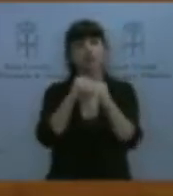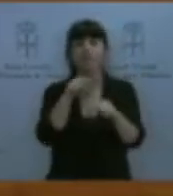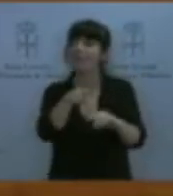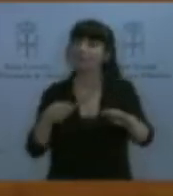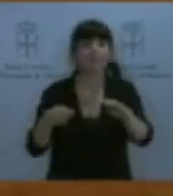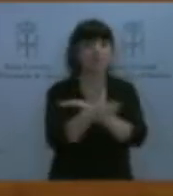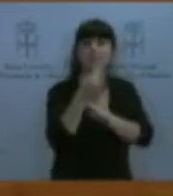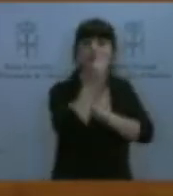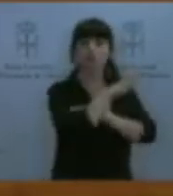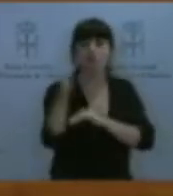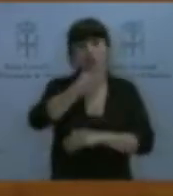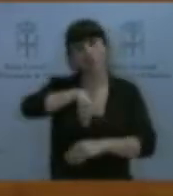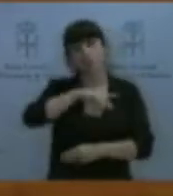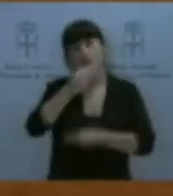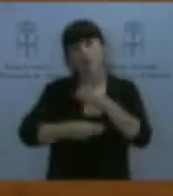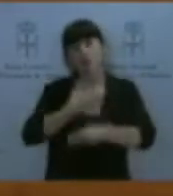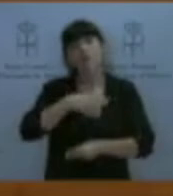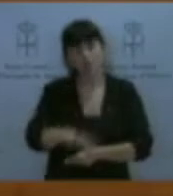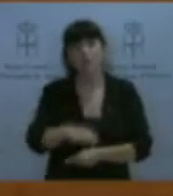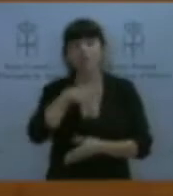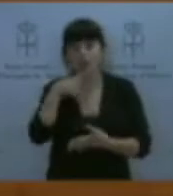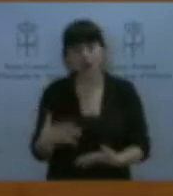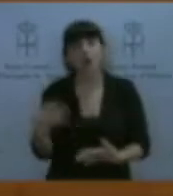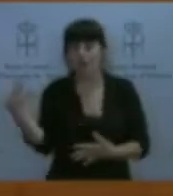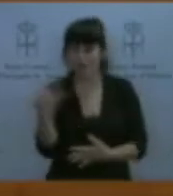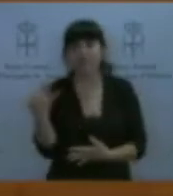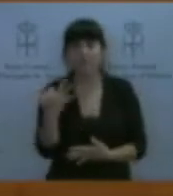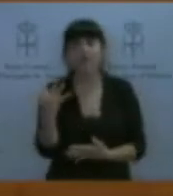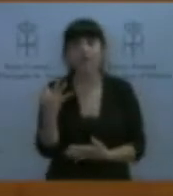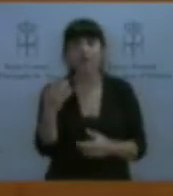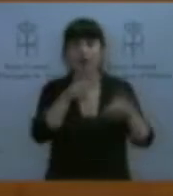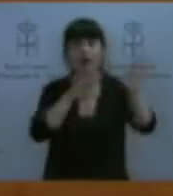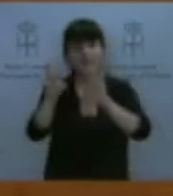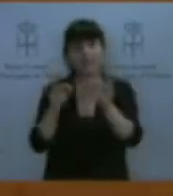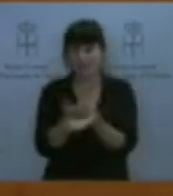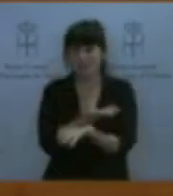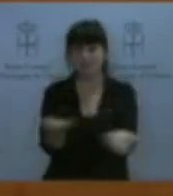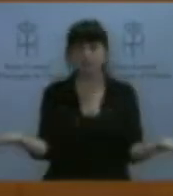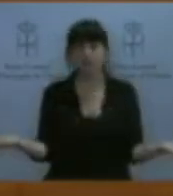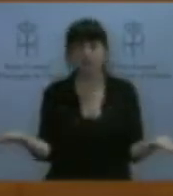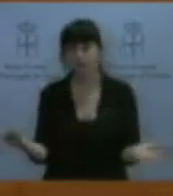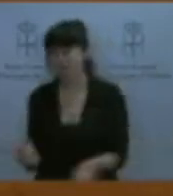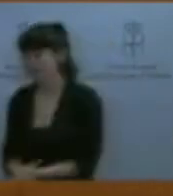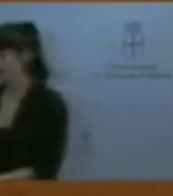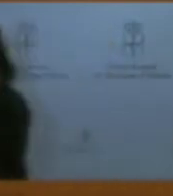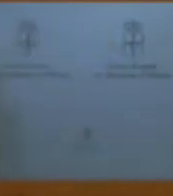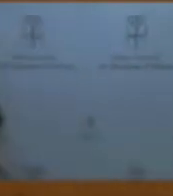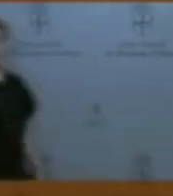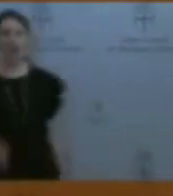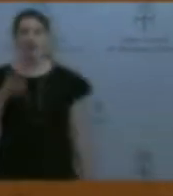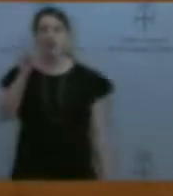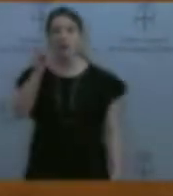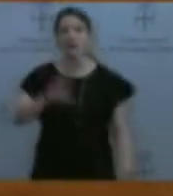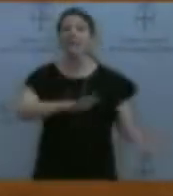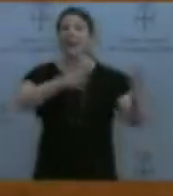momento de poner sobre la mesa las alternativas que hay. Solo puede haber esa transición con ese compromiso por el empleo y las condiciones